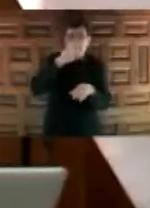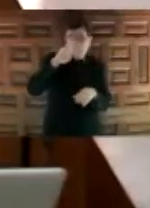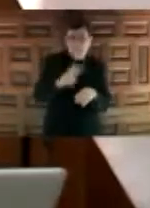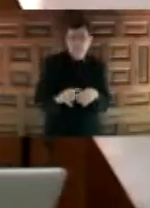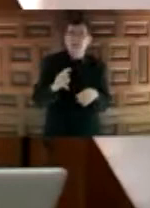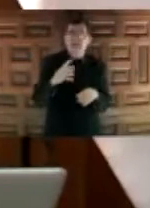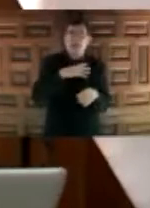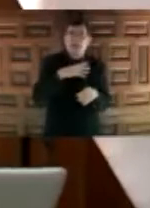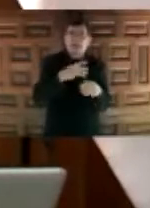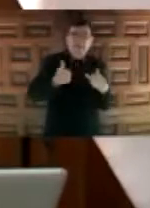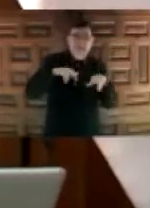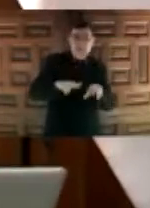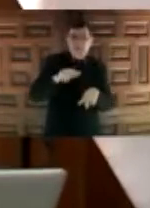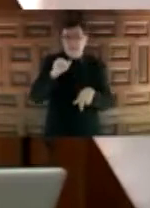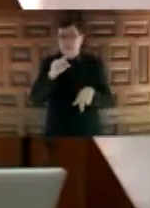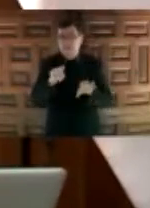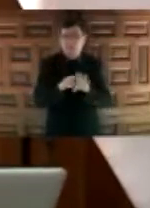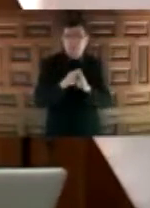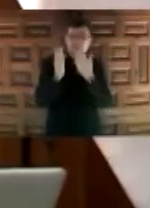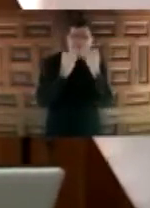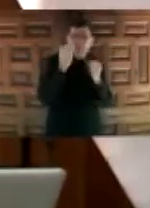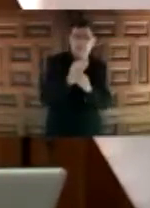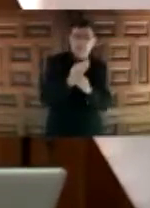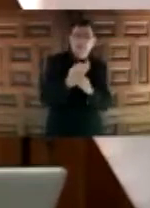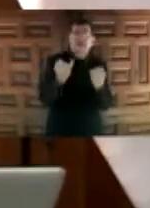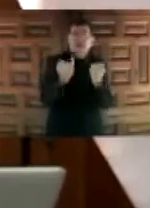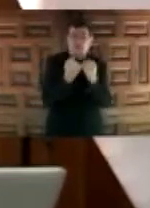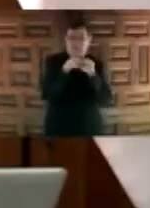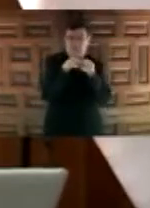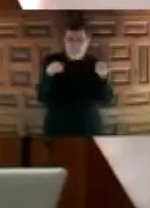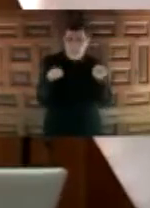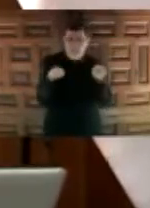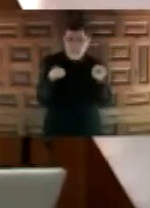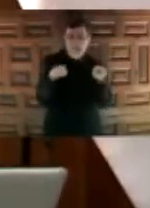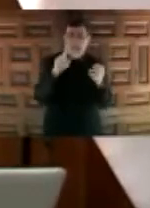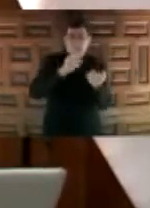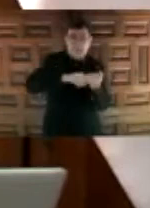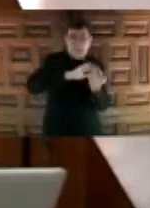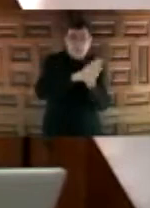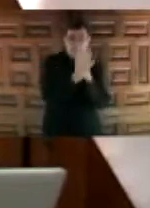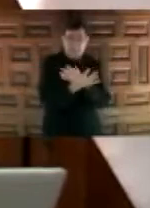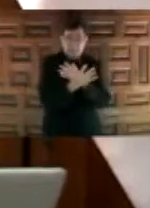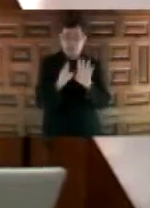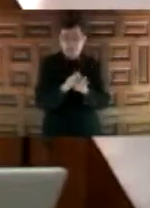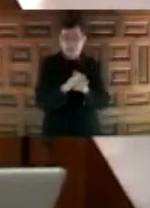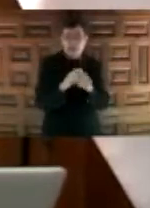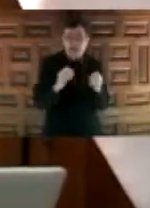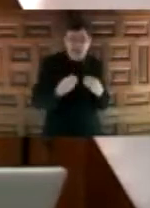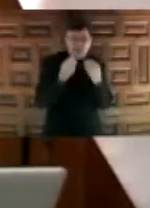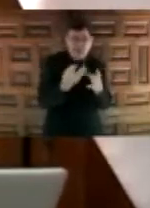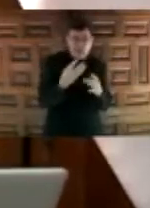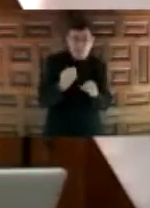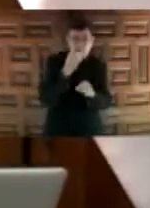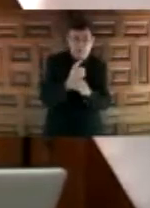realmente sí representa una opción para los estudiantes. La equidad entonces se traduce con ofertas y